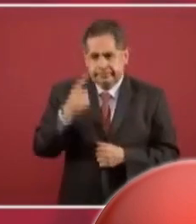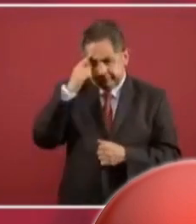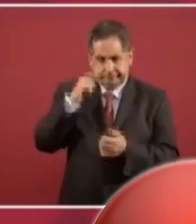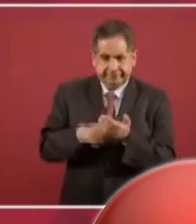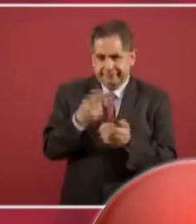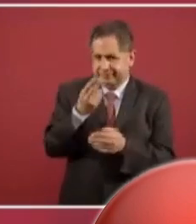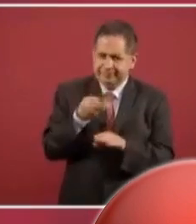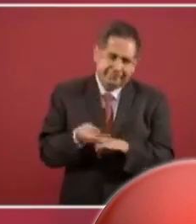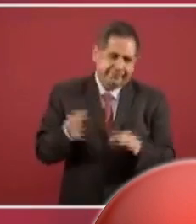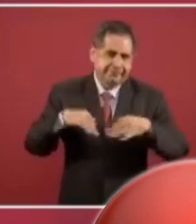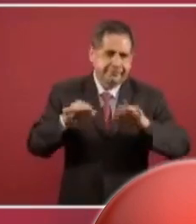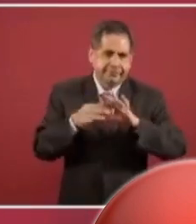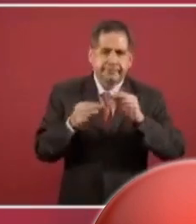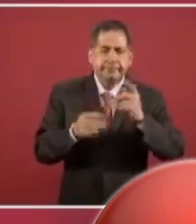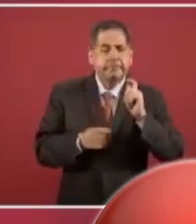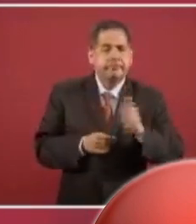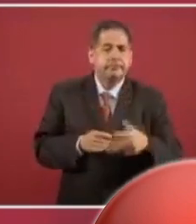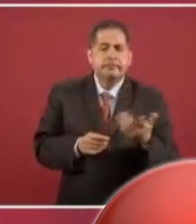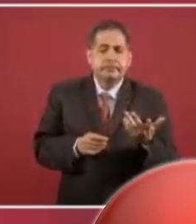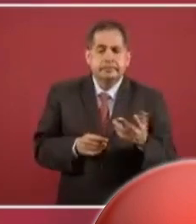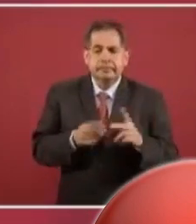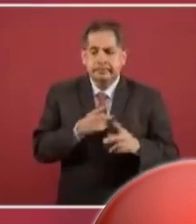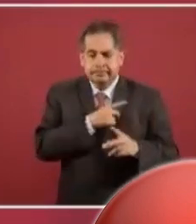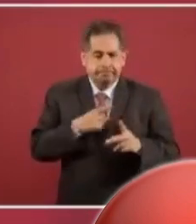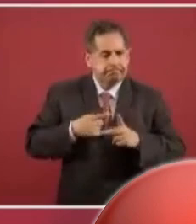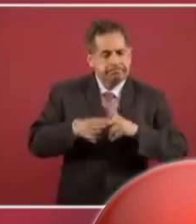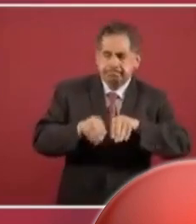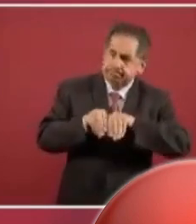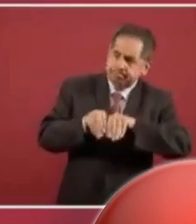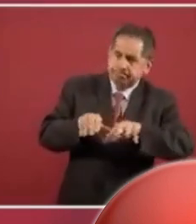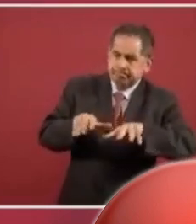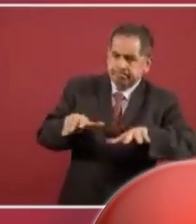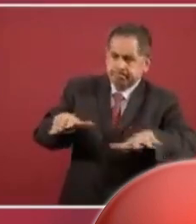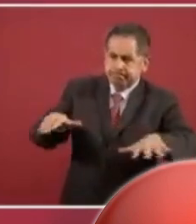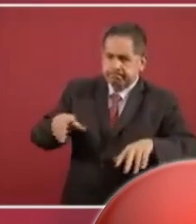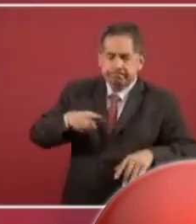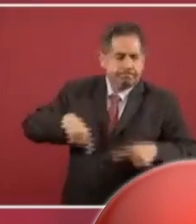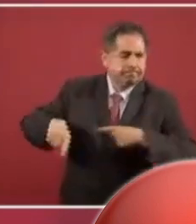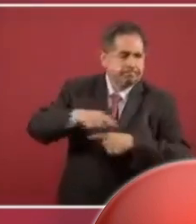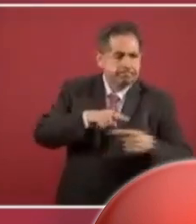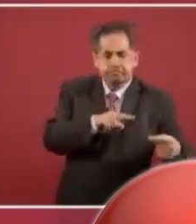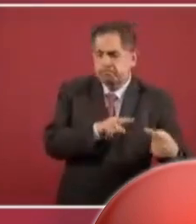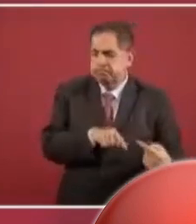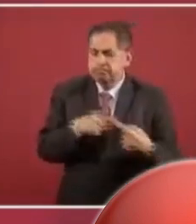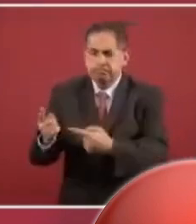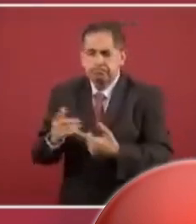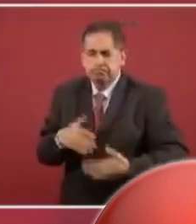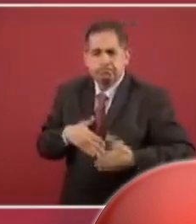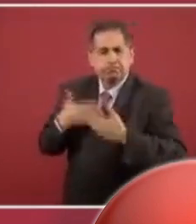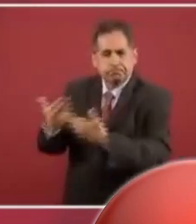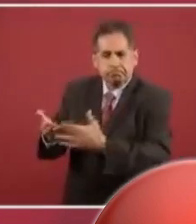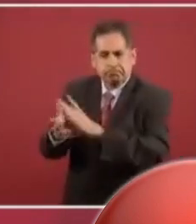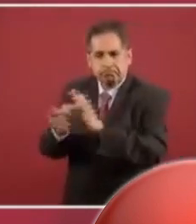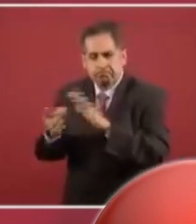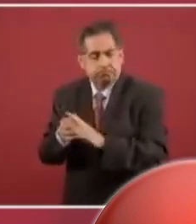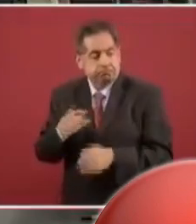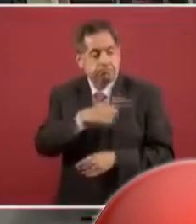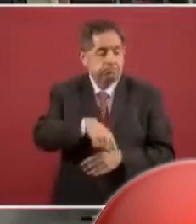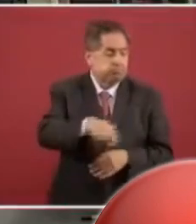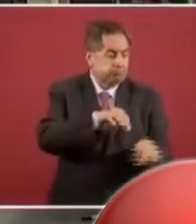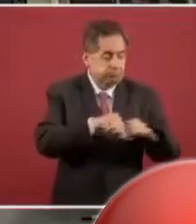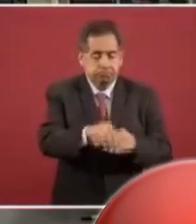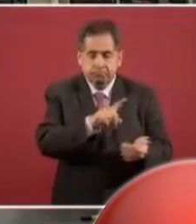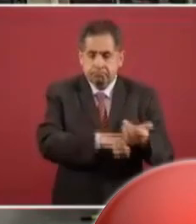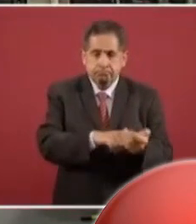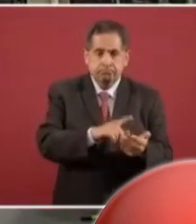es fundamental, que empiece a convertirse también en espacios de confianza de quienes están trabajando todos los